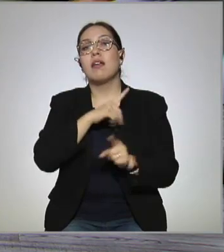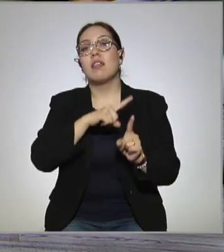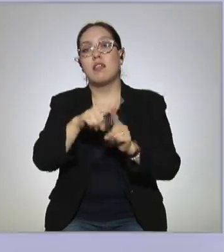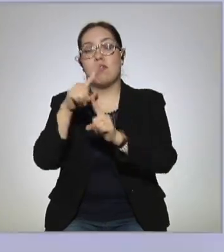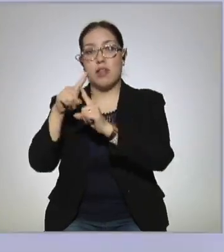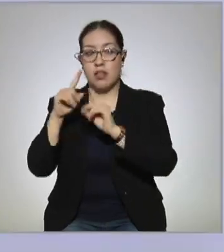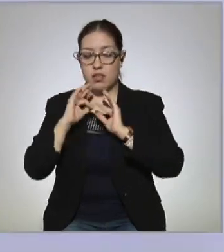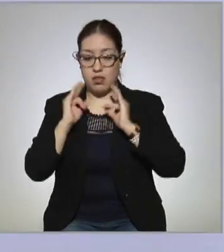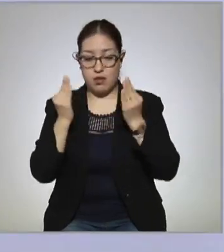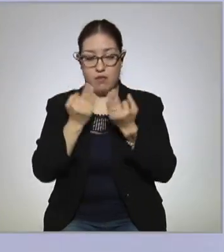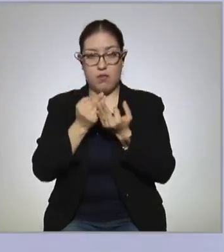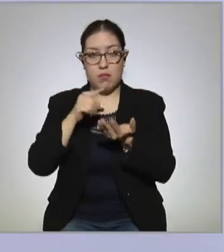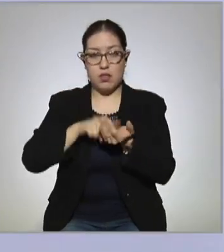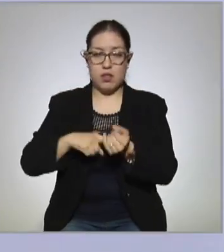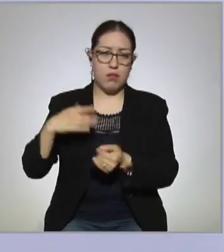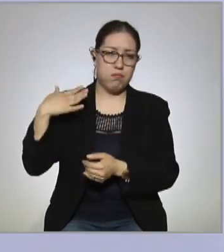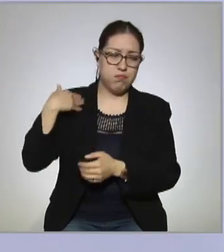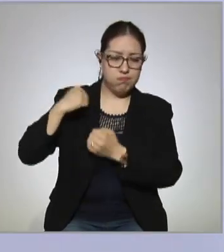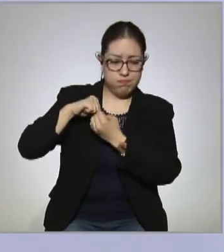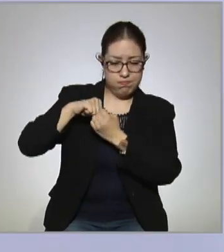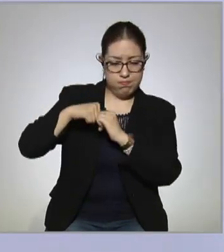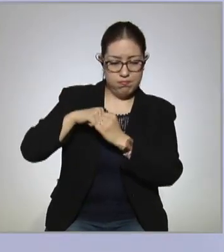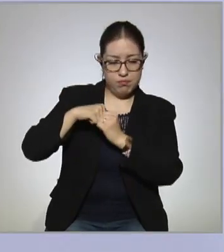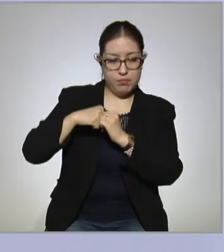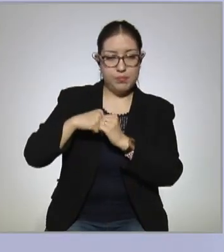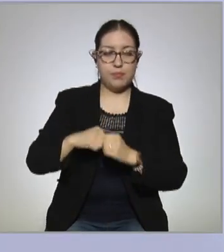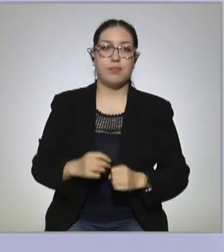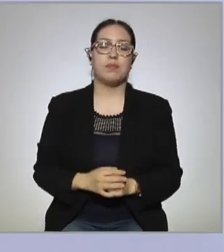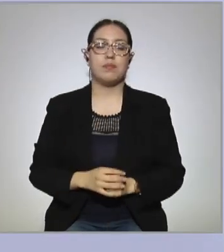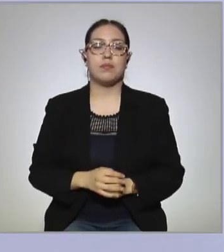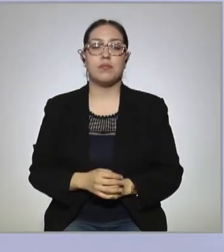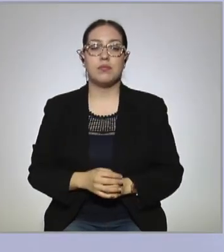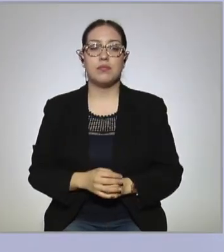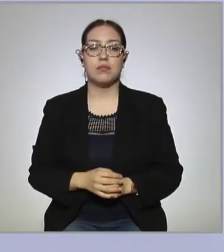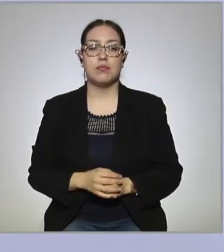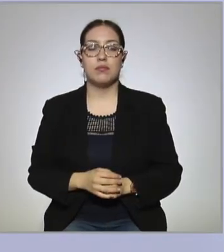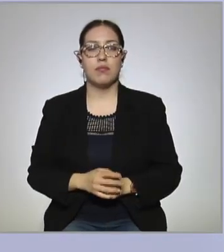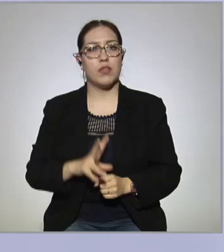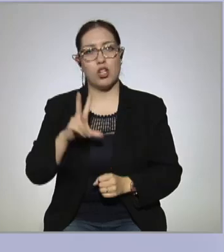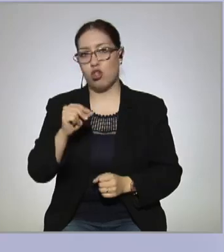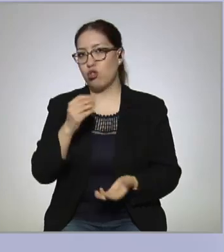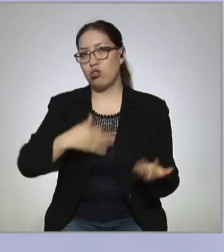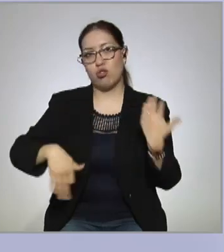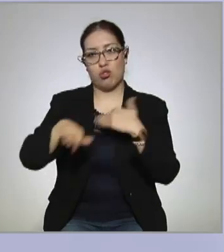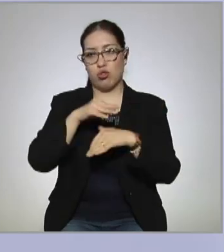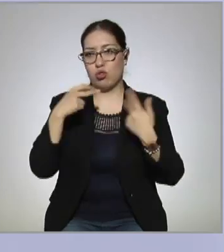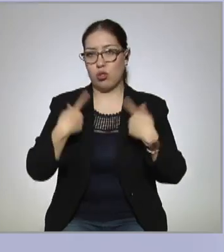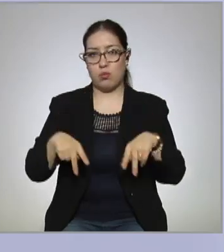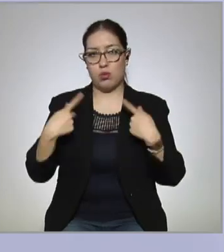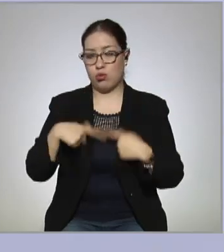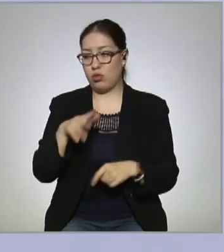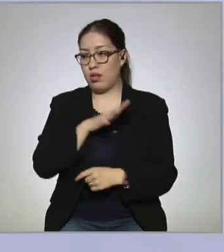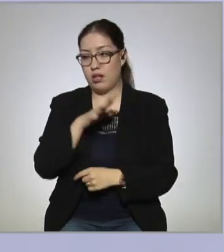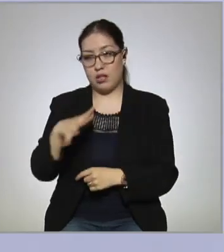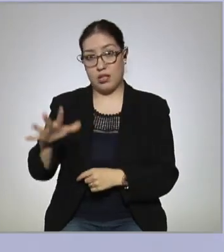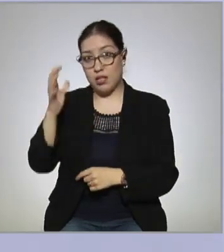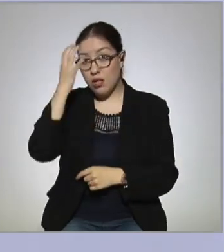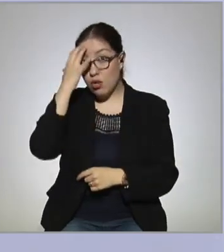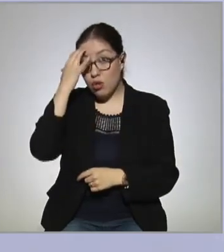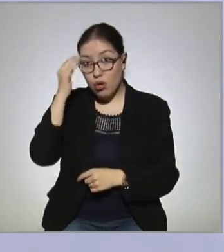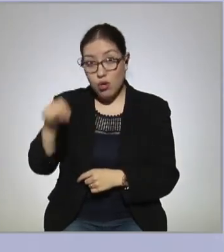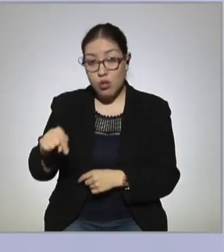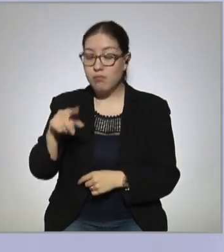4 tendones del manguito de los rotadores. Desafortunadamente, no todos los ortopedistas generales las conocen,